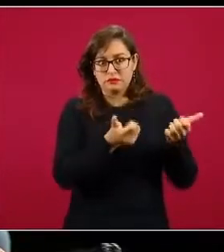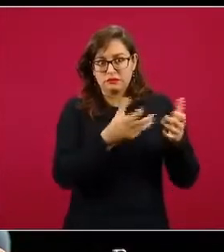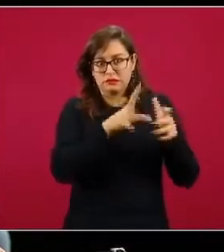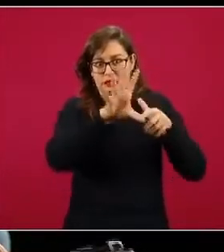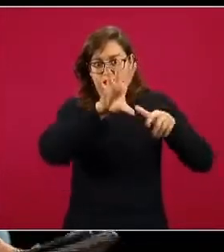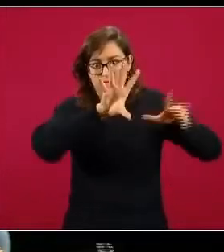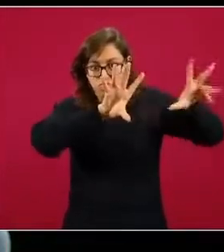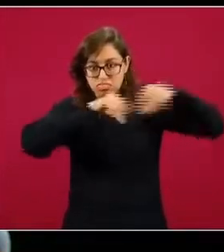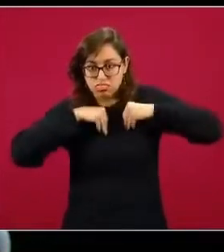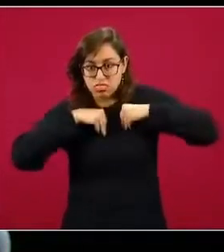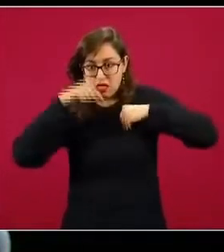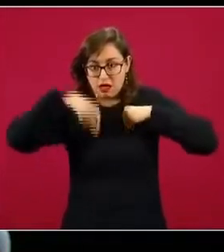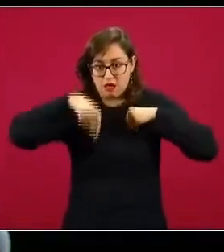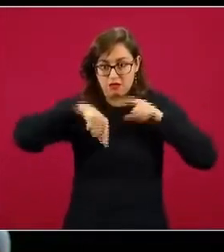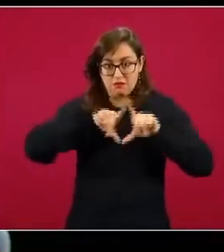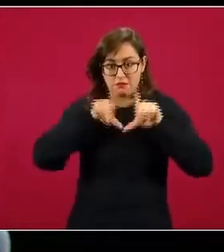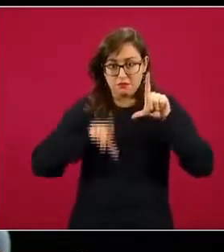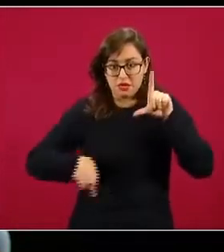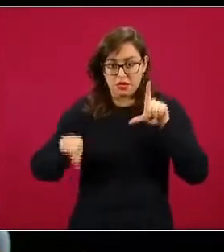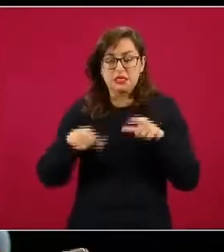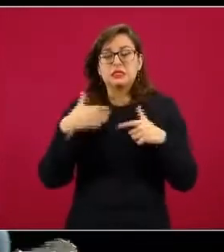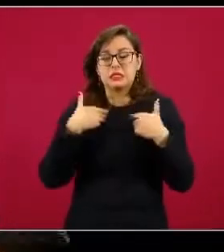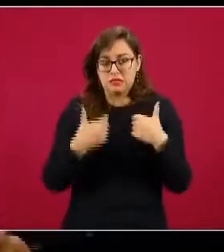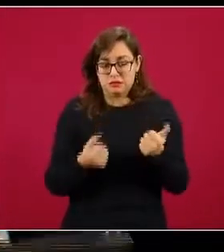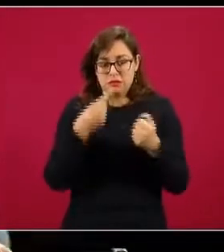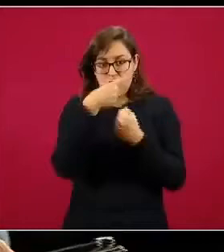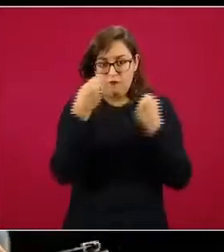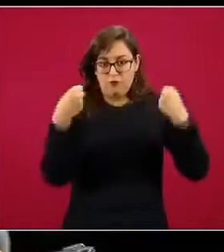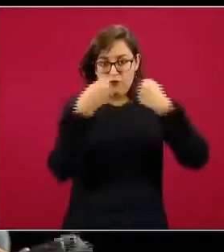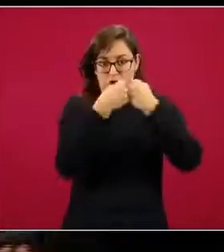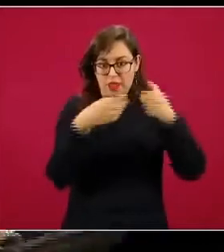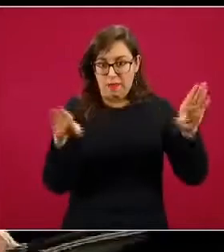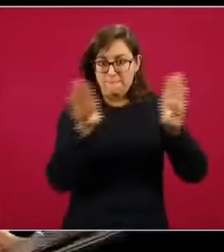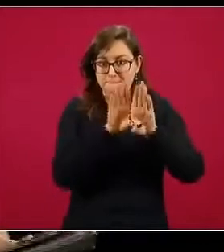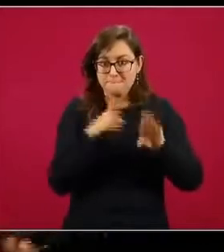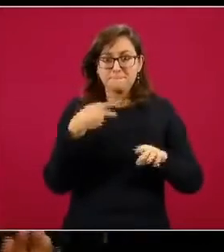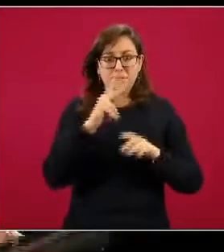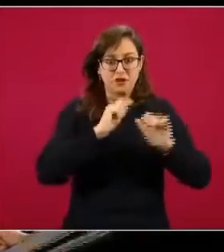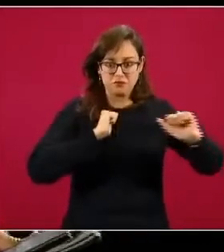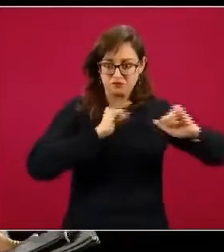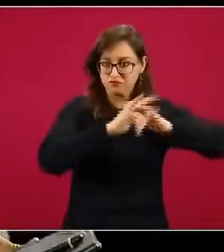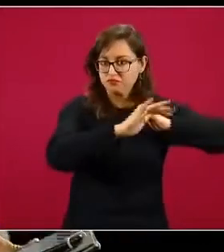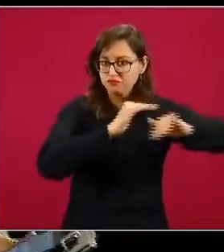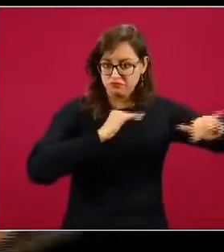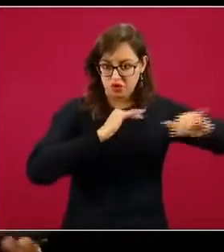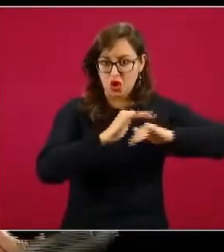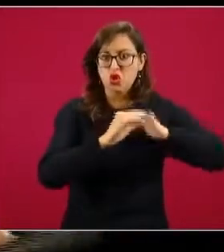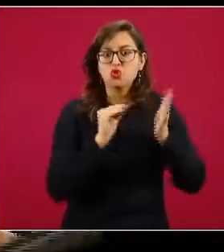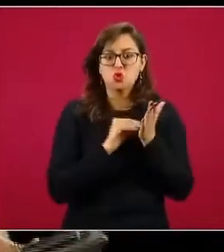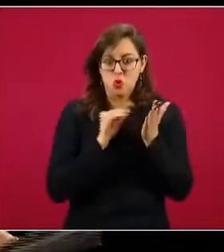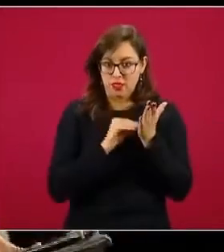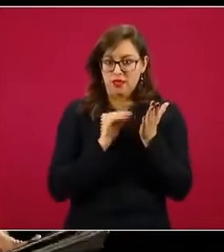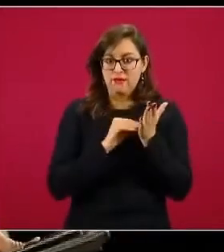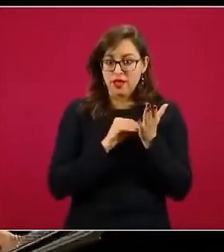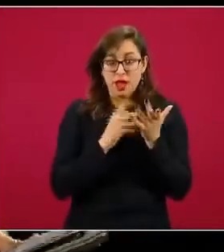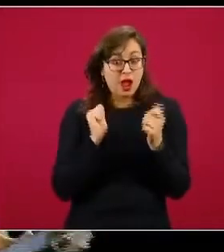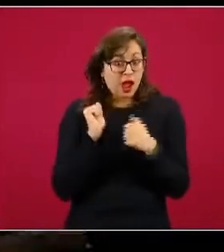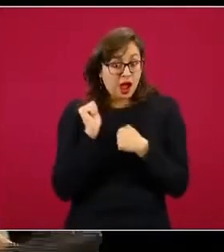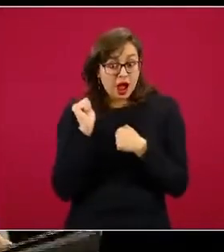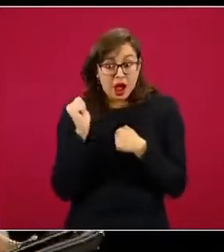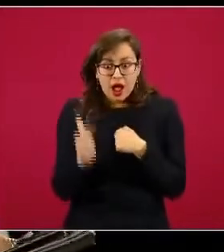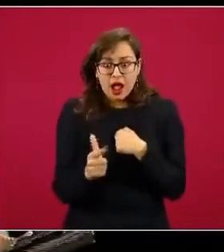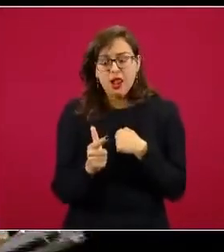lado? Si bien están limitados los pasos en la frontera, sigue habiendo pasos tanto de salida como de entrada. O sea, ¿se está planeando